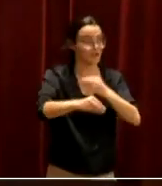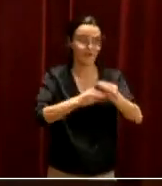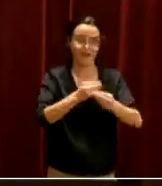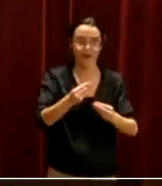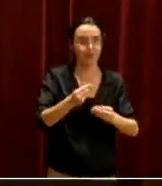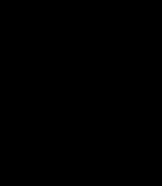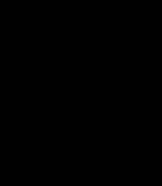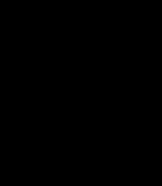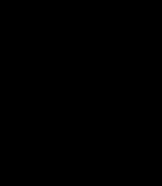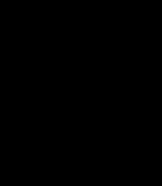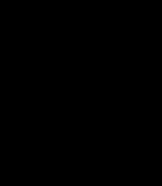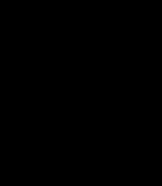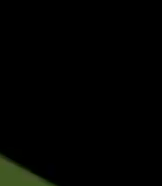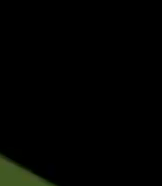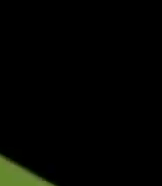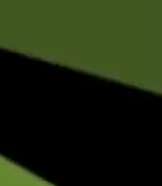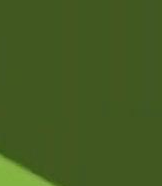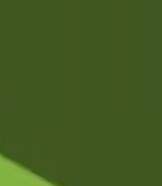gracias